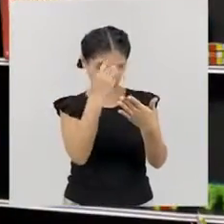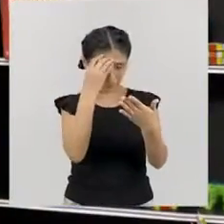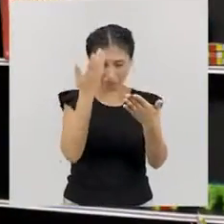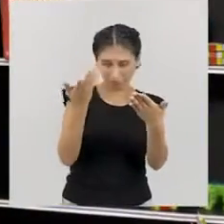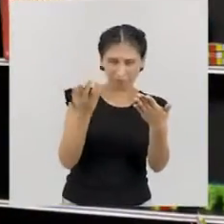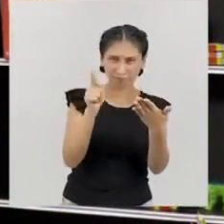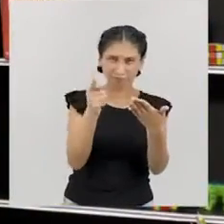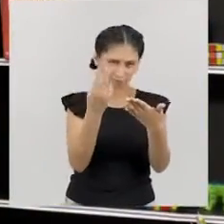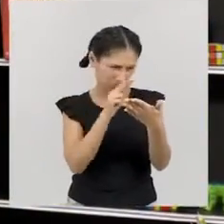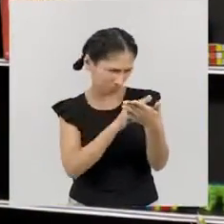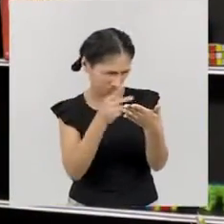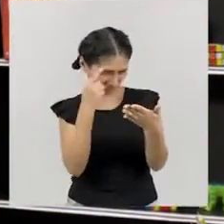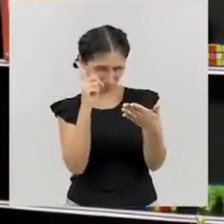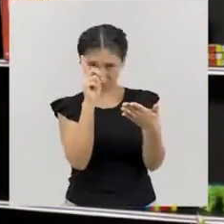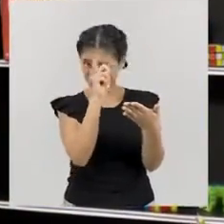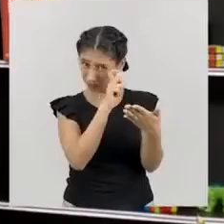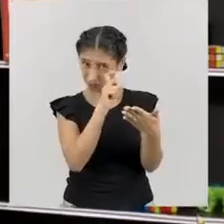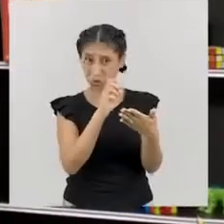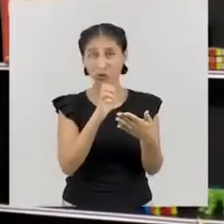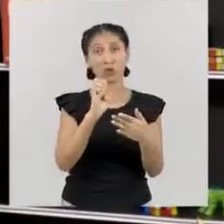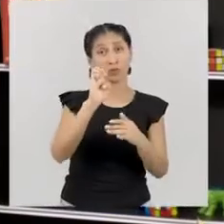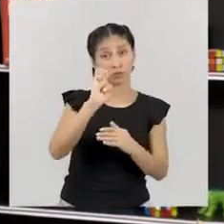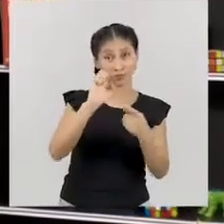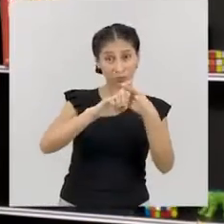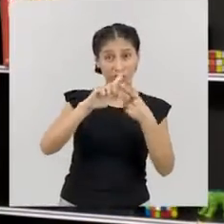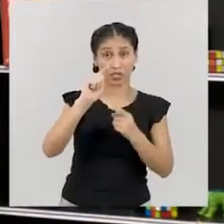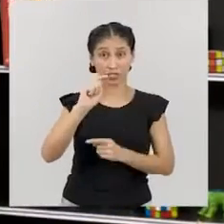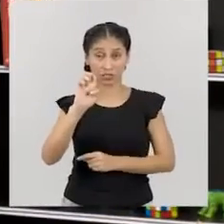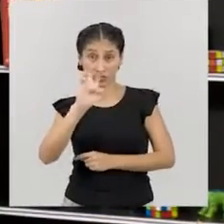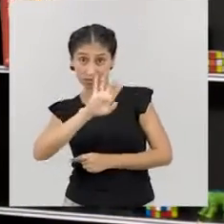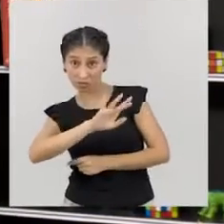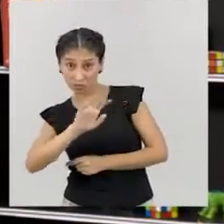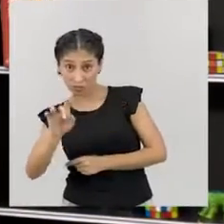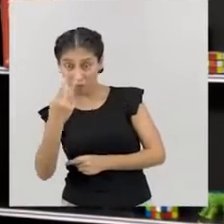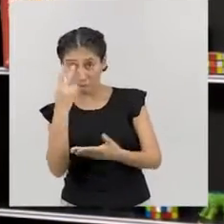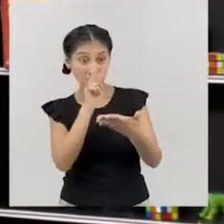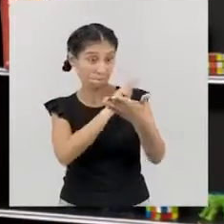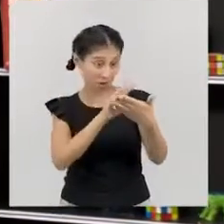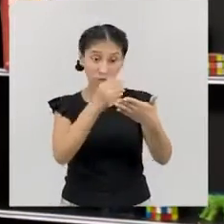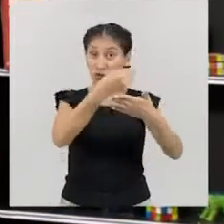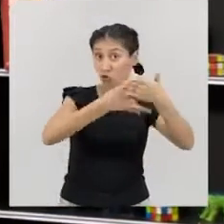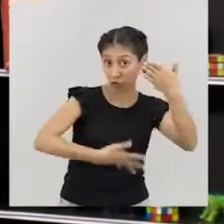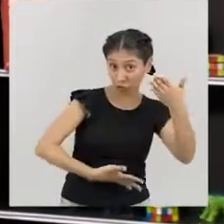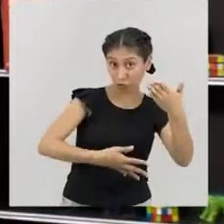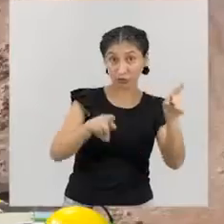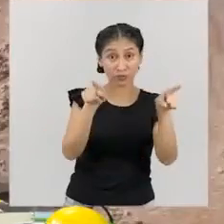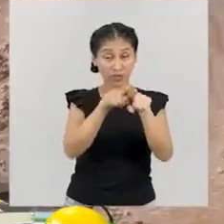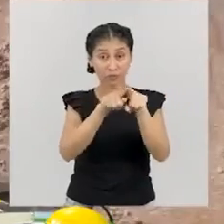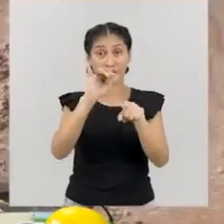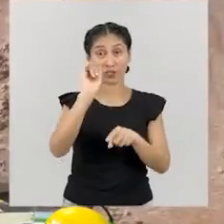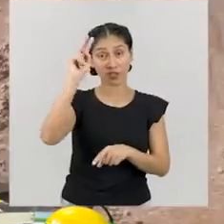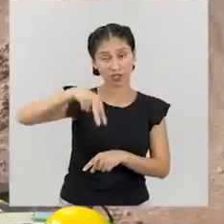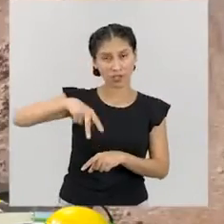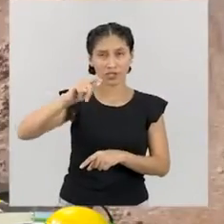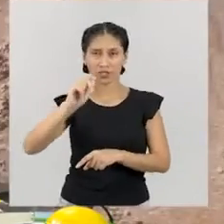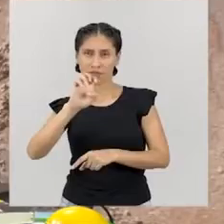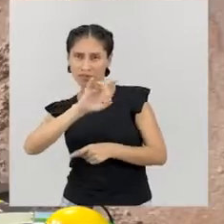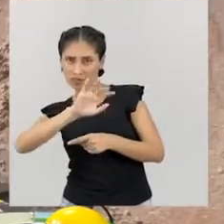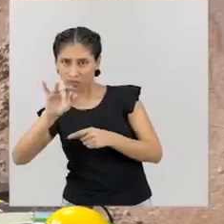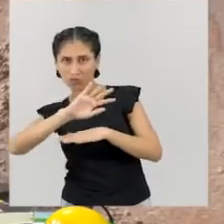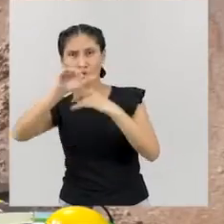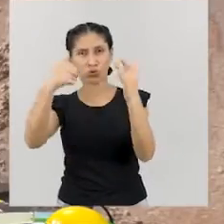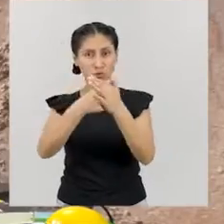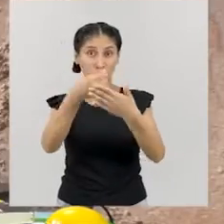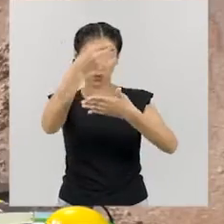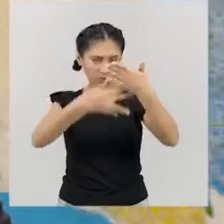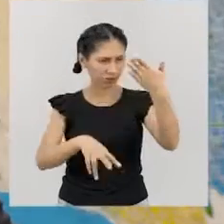difícil, su nombre lo dice, ¿verdad? Externa, cuando vemos los textos a simple vista. Internas, cuando leemos